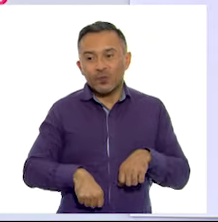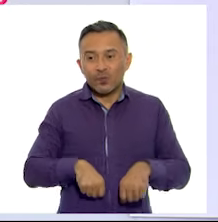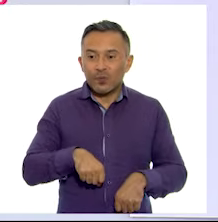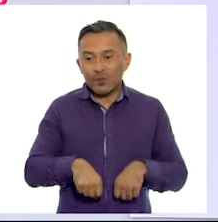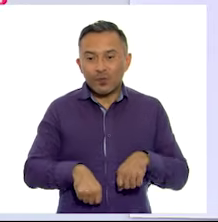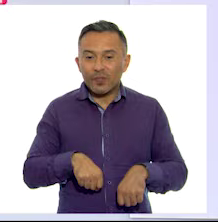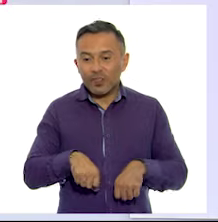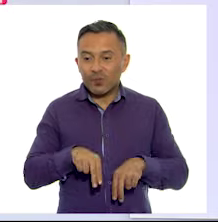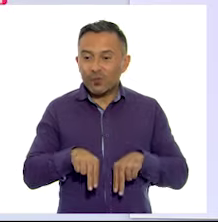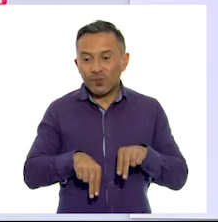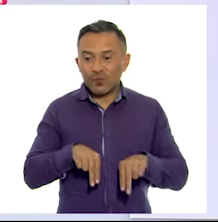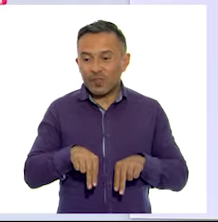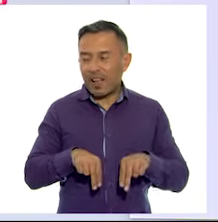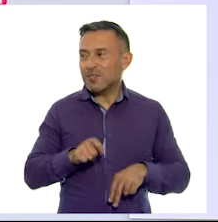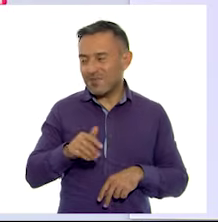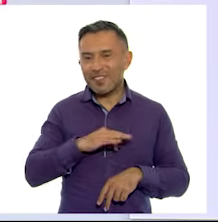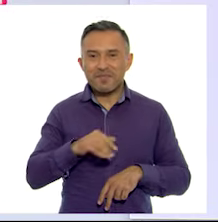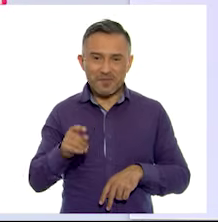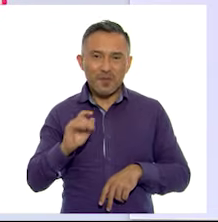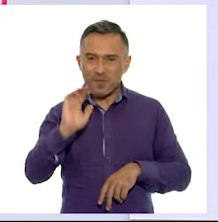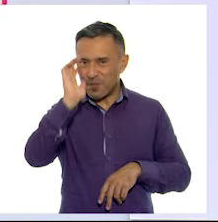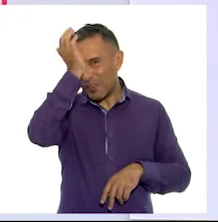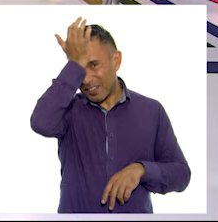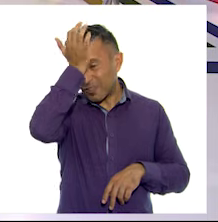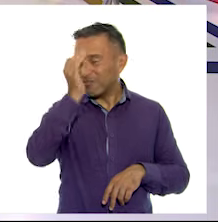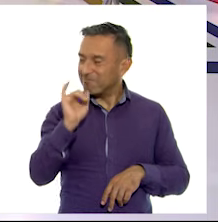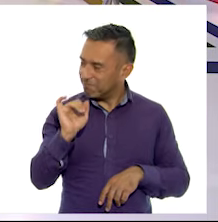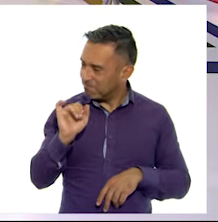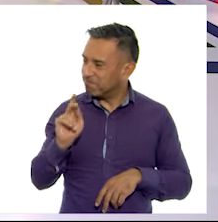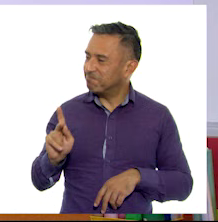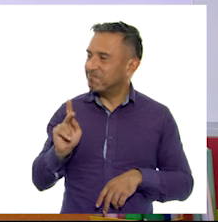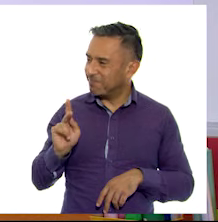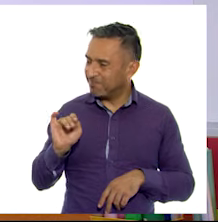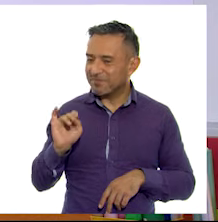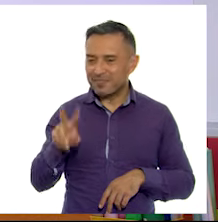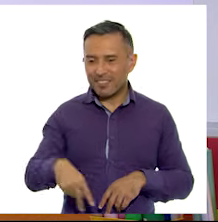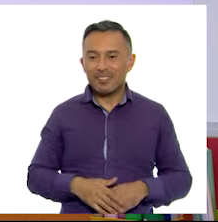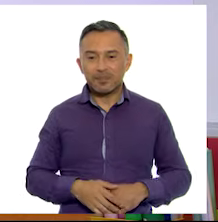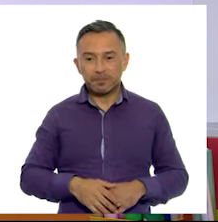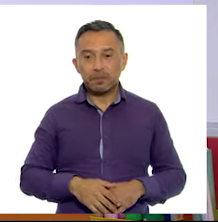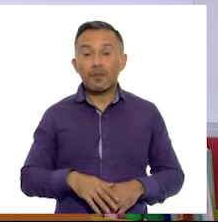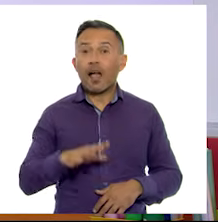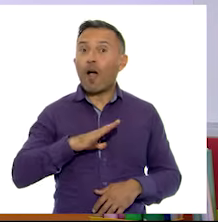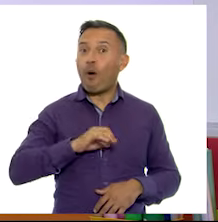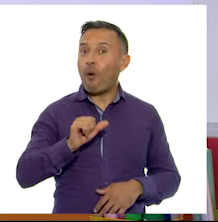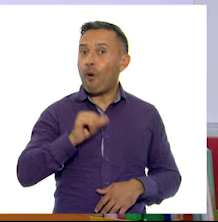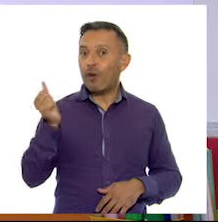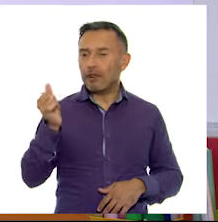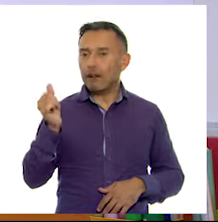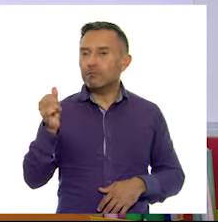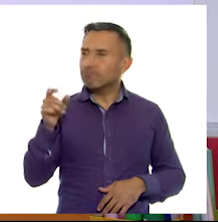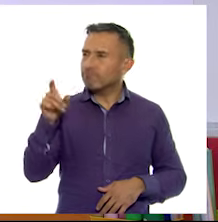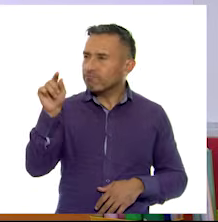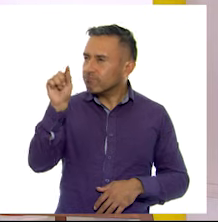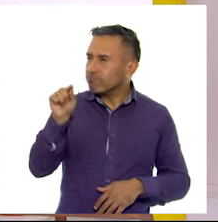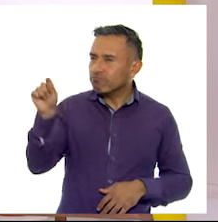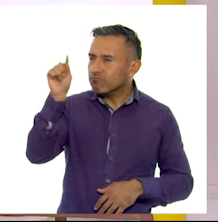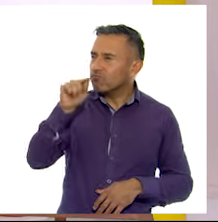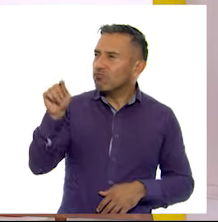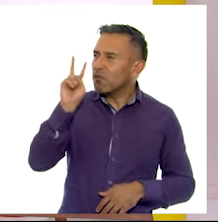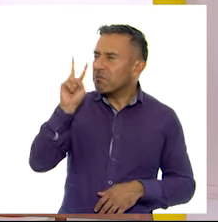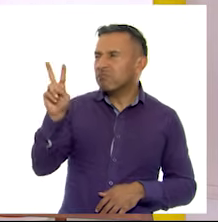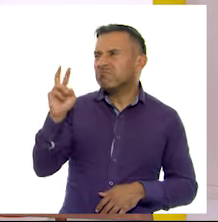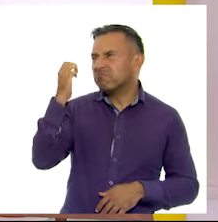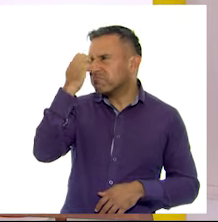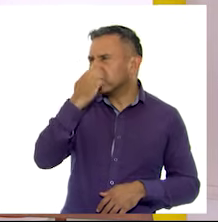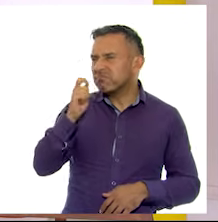crear un borreguito. Un borreguito, sí. Mira, esta otra línea, ¿qué pudiera ser? Ah, pues bueno, como tiene